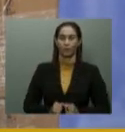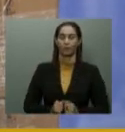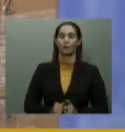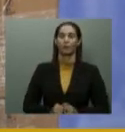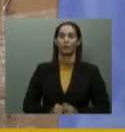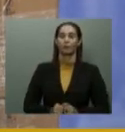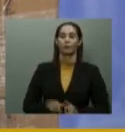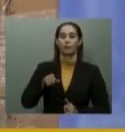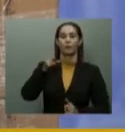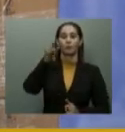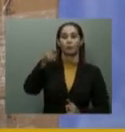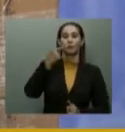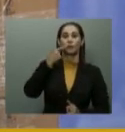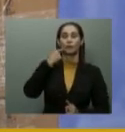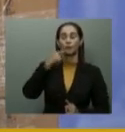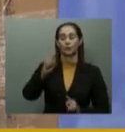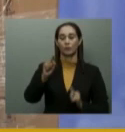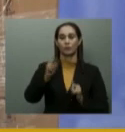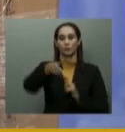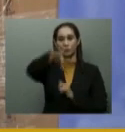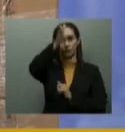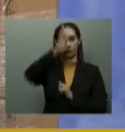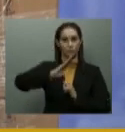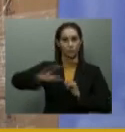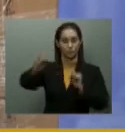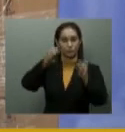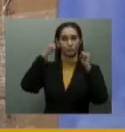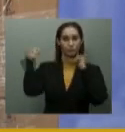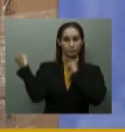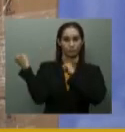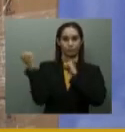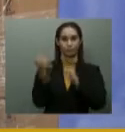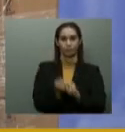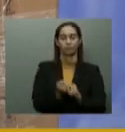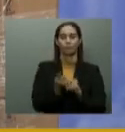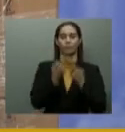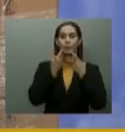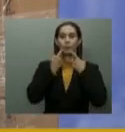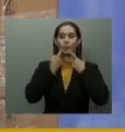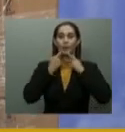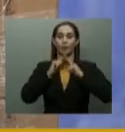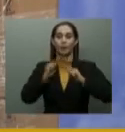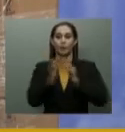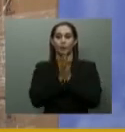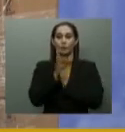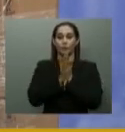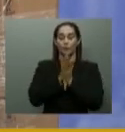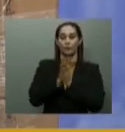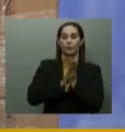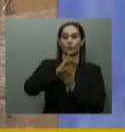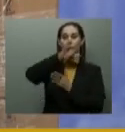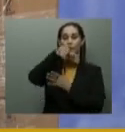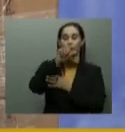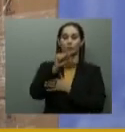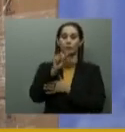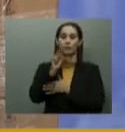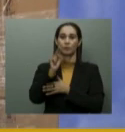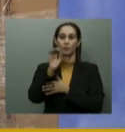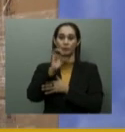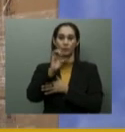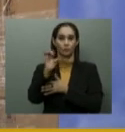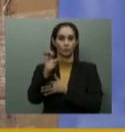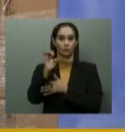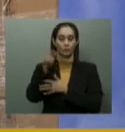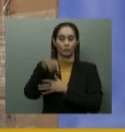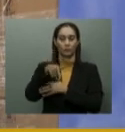cambios de mando de mando que hemos visto con buenos ojos del campo que desinforma